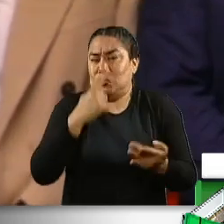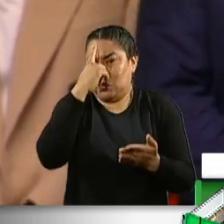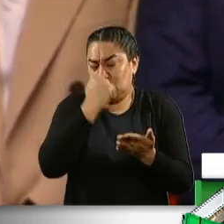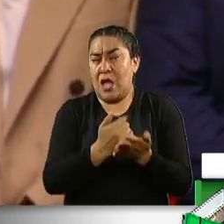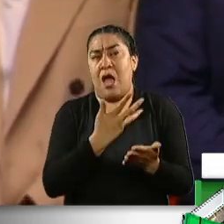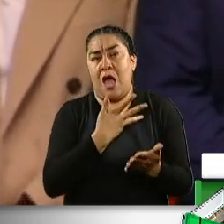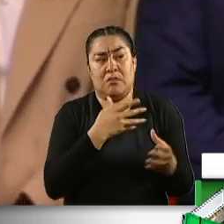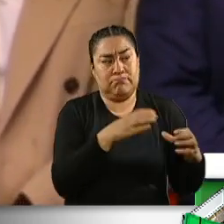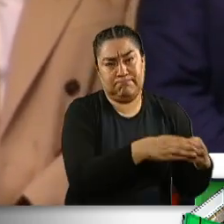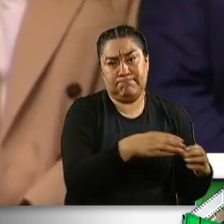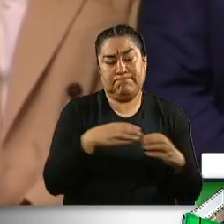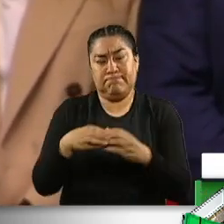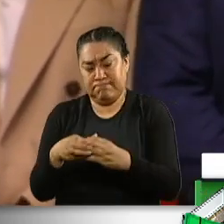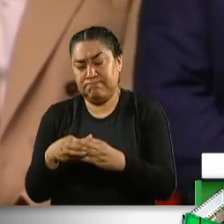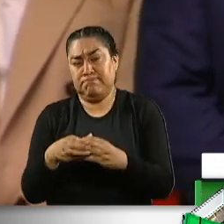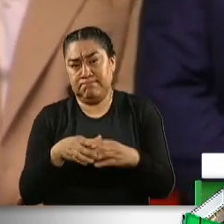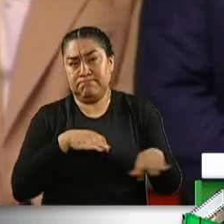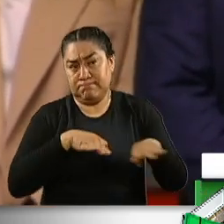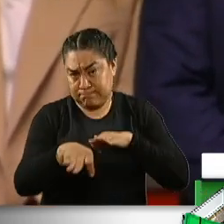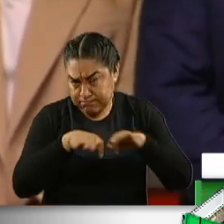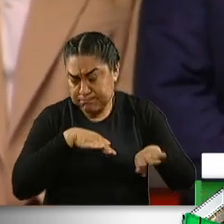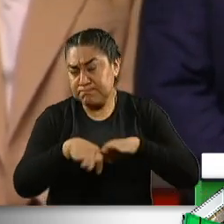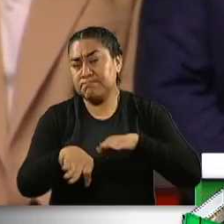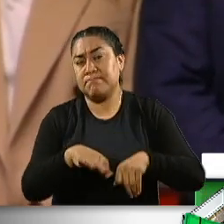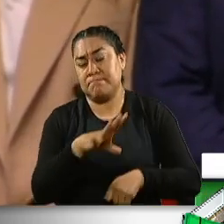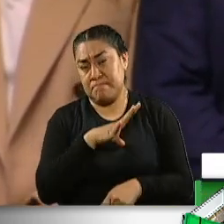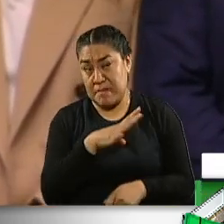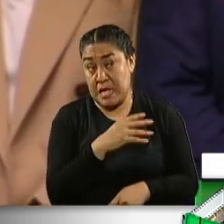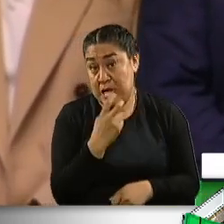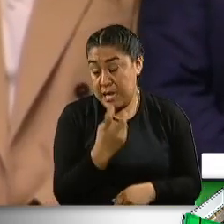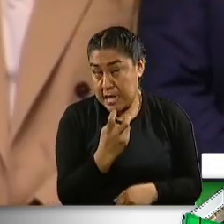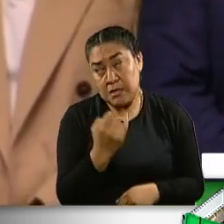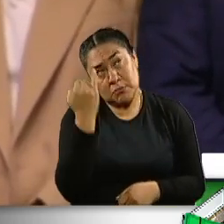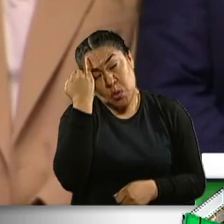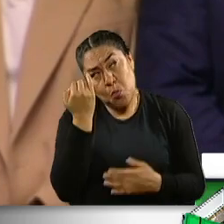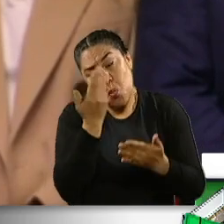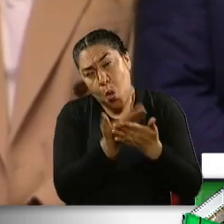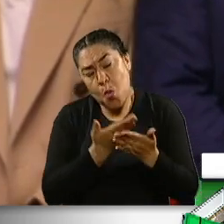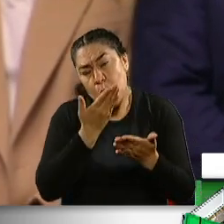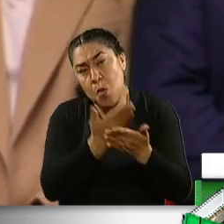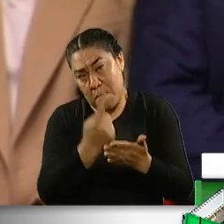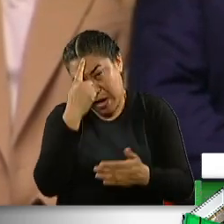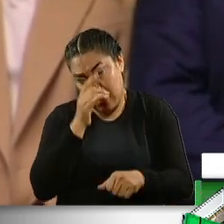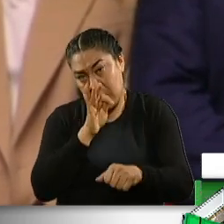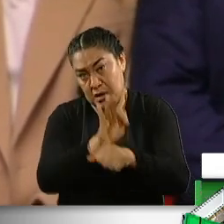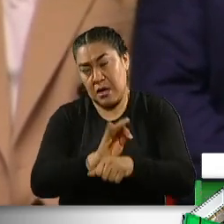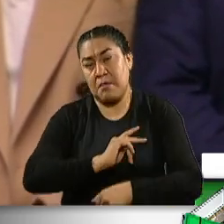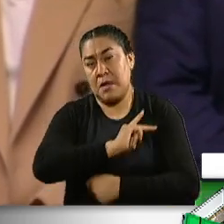bancadas con las cuales enfrentar retrocesos y con las cuales hacer propuesta para esta nación.